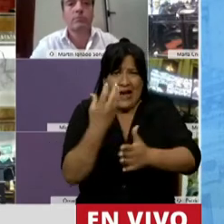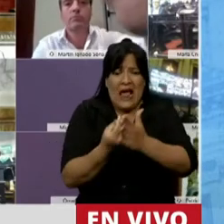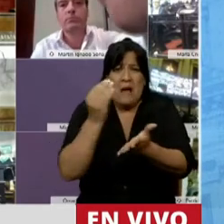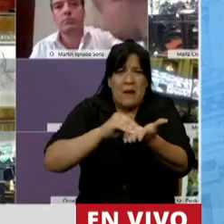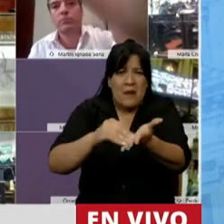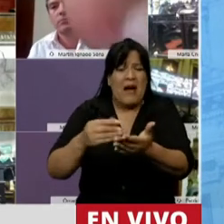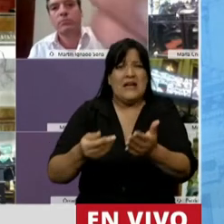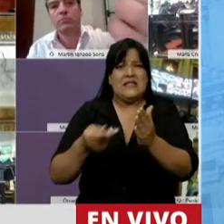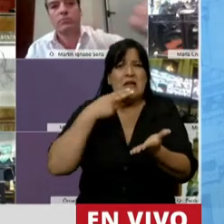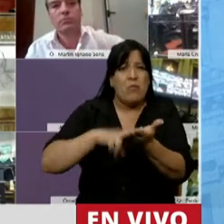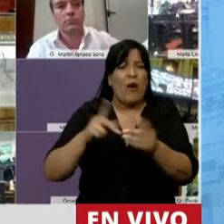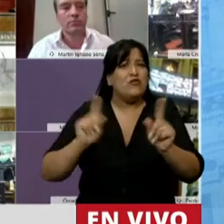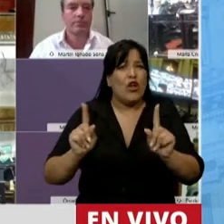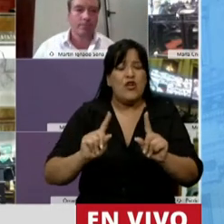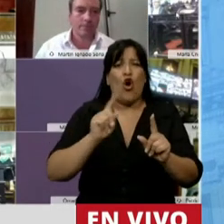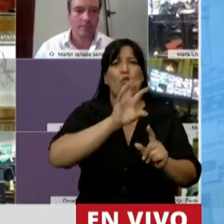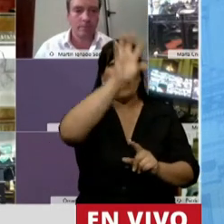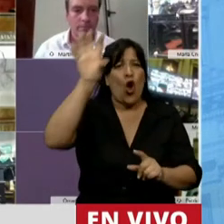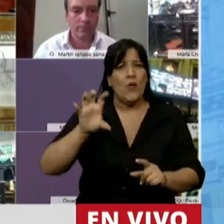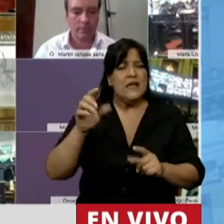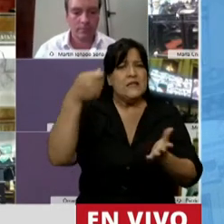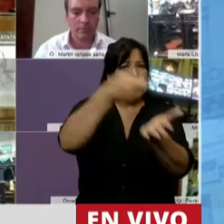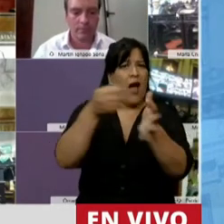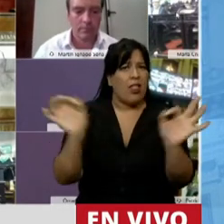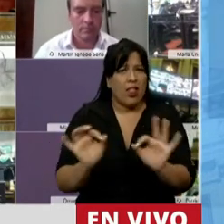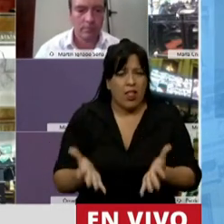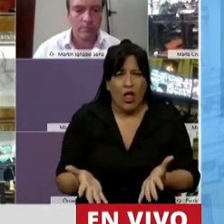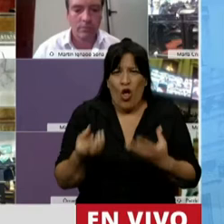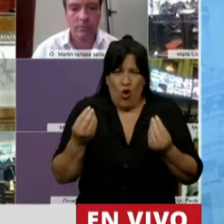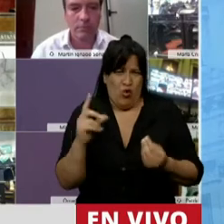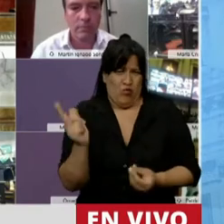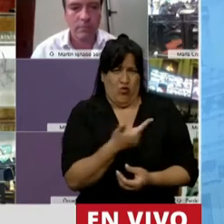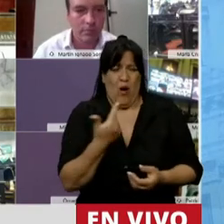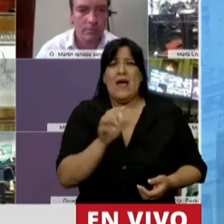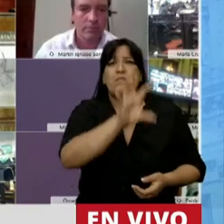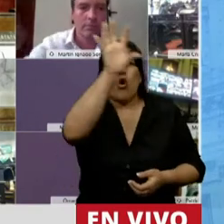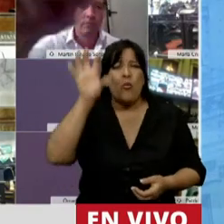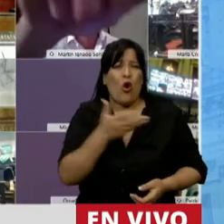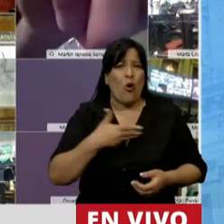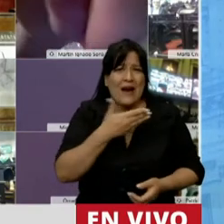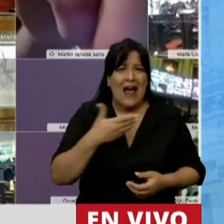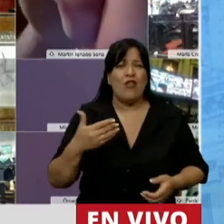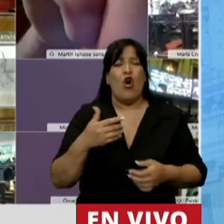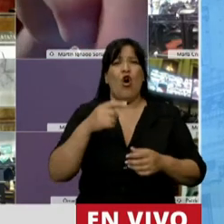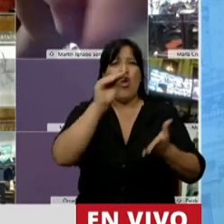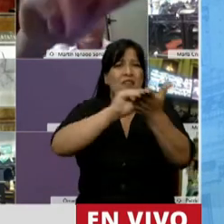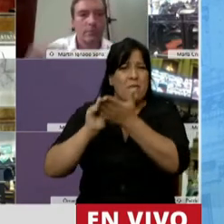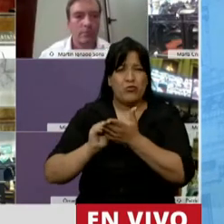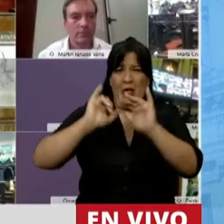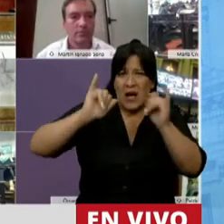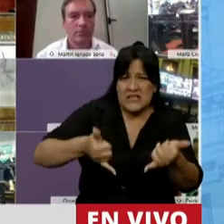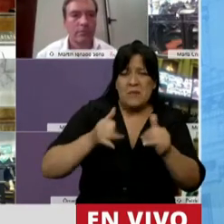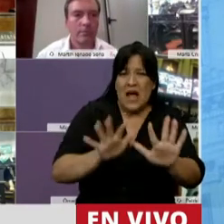los coparticipan con las provincias. ¿Cómo pueden los gobernadores y los legisladores de las provincias aceptar una situación de